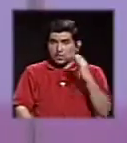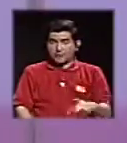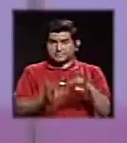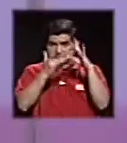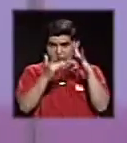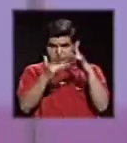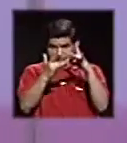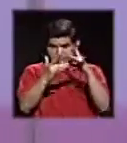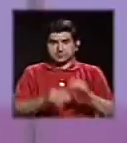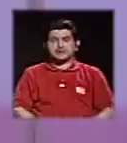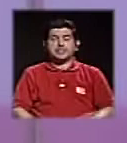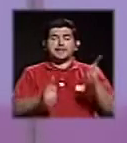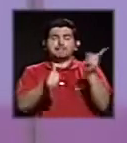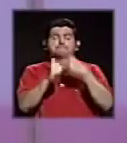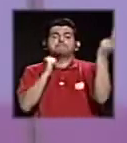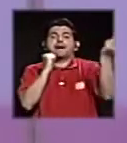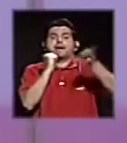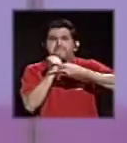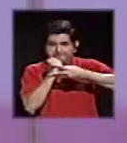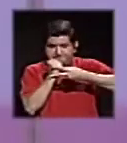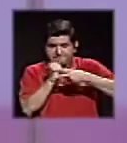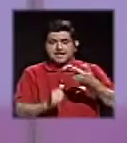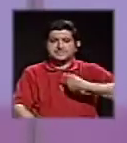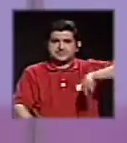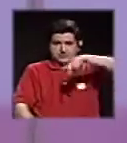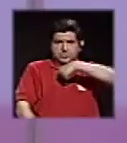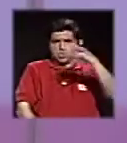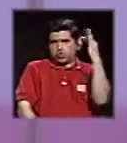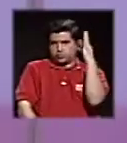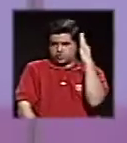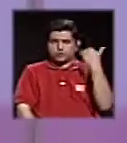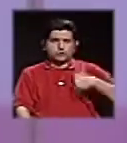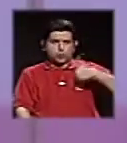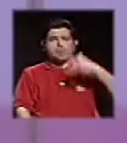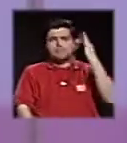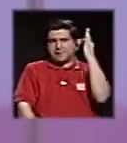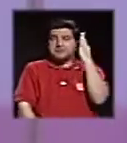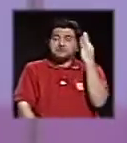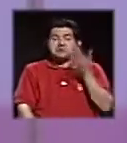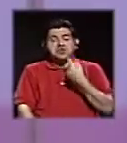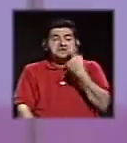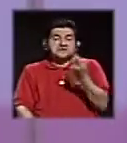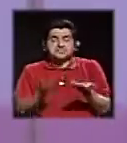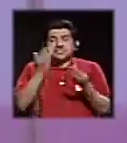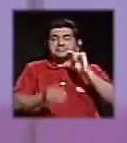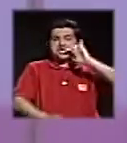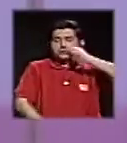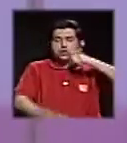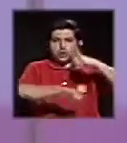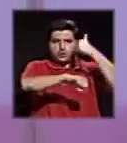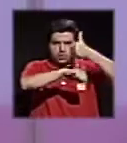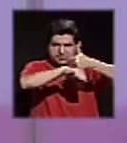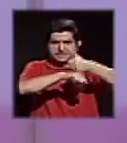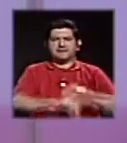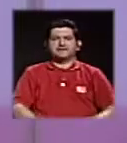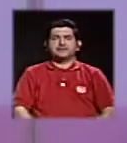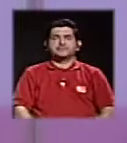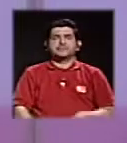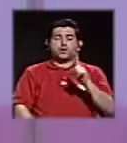que será la primera vez que vamos hombres y mujeres pero digamos el código establece una